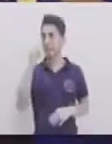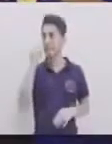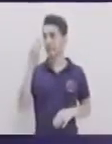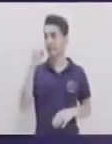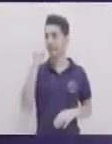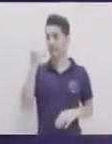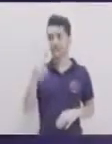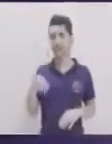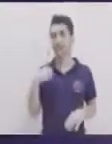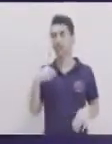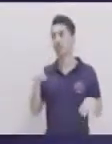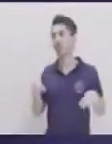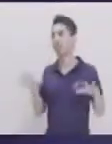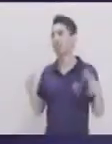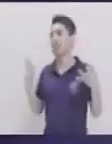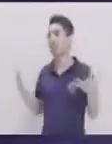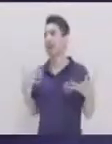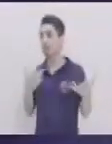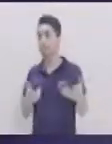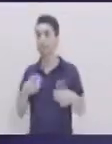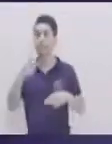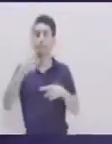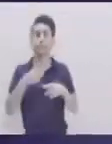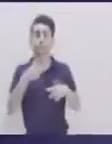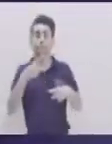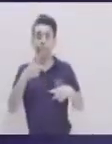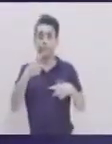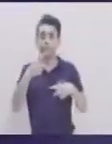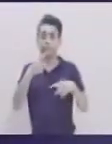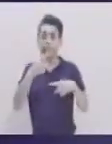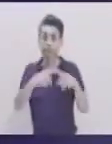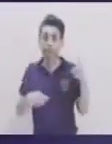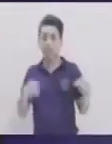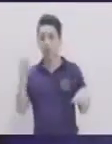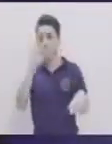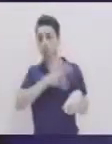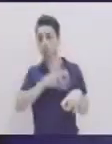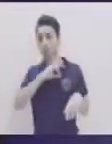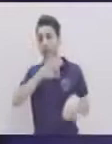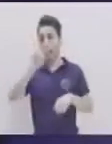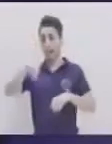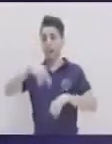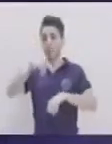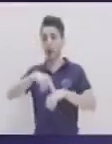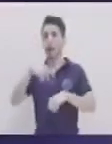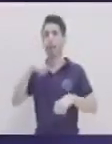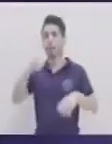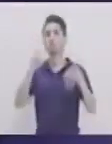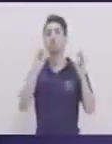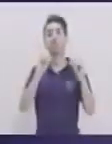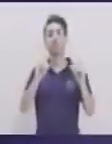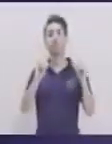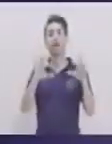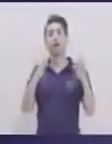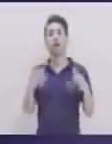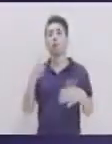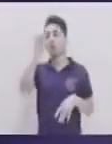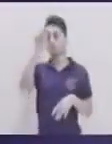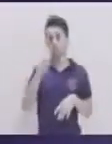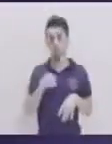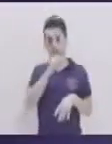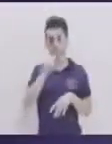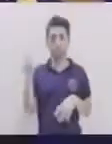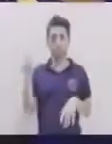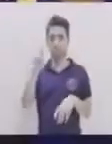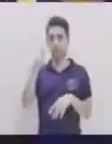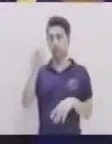García. En esta ocasión, en el área de medios de área natural, estaremos dándole continuidad a uno de los puntos cardinales de nuestra cruz